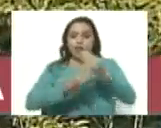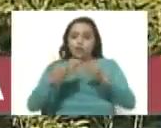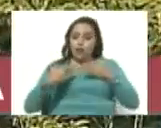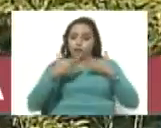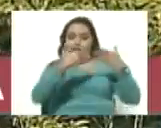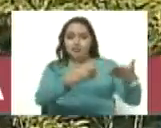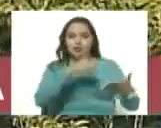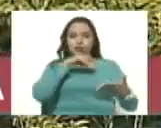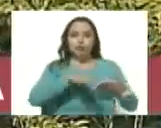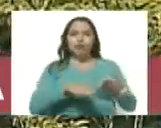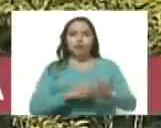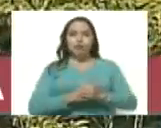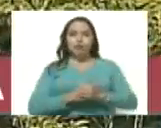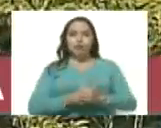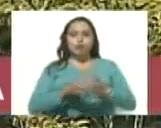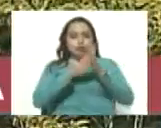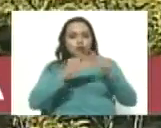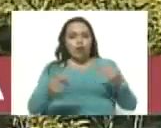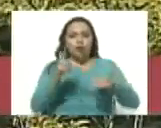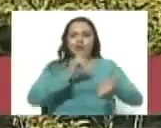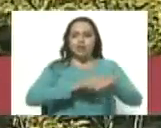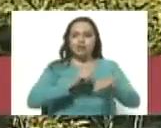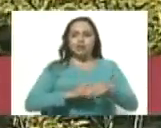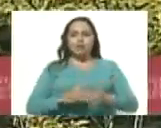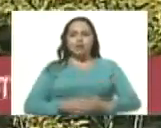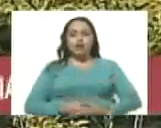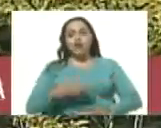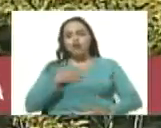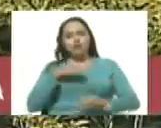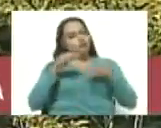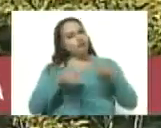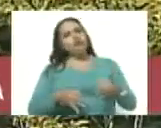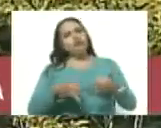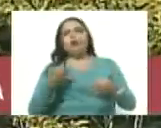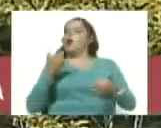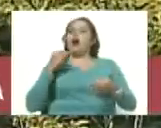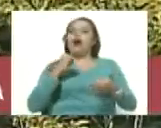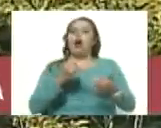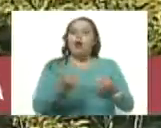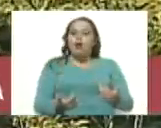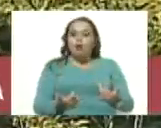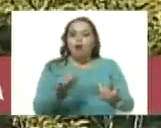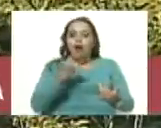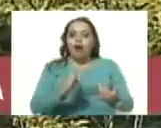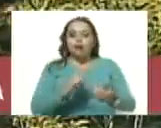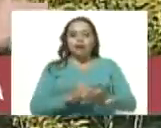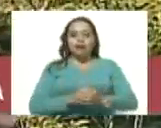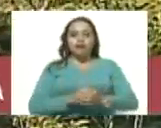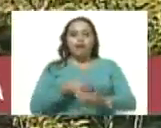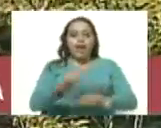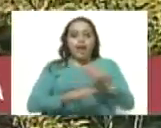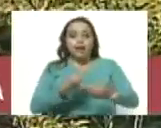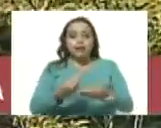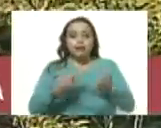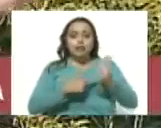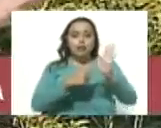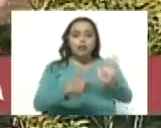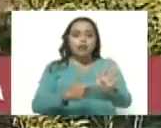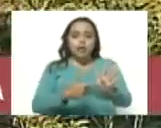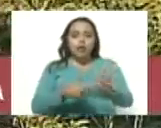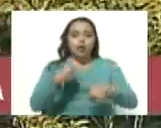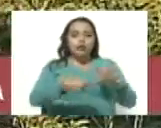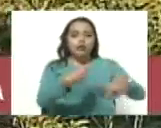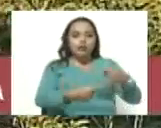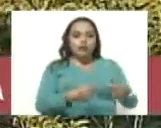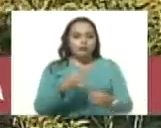hechos históricos durante todos estos tiempos y que estoy seguro ahora va a coronar los frutos de esa resistencia a los